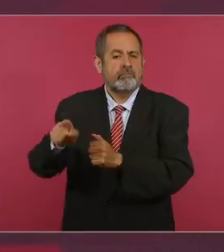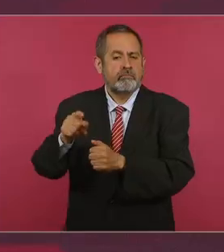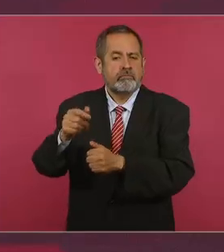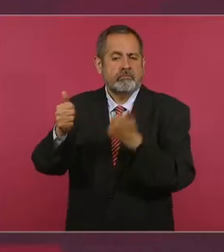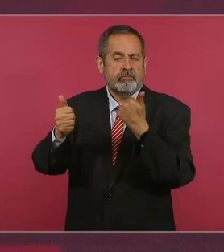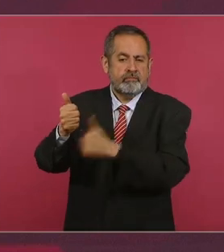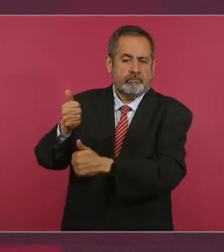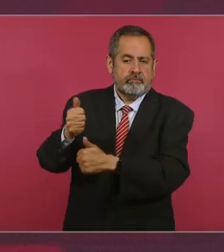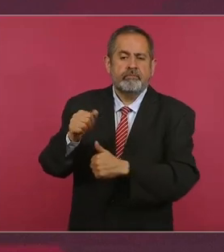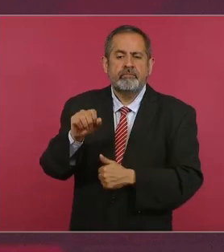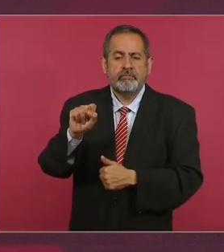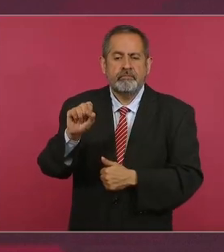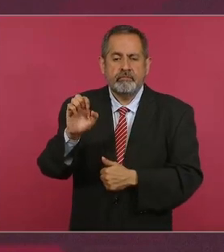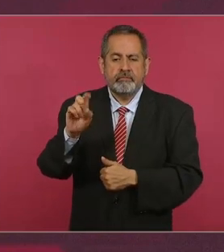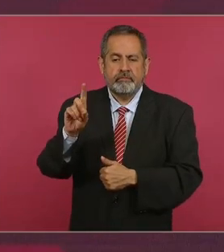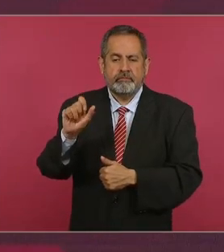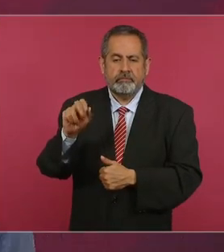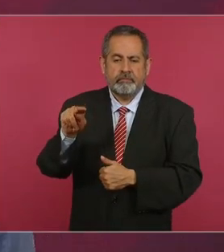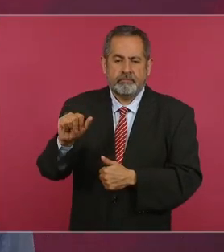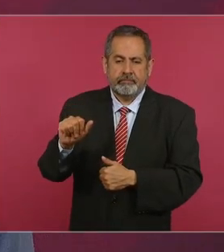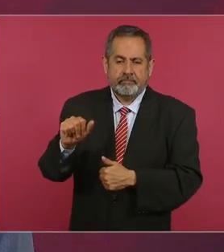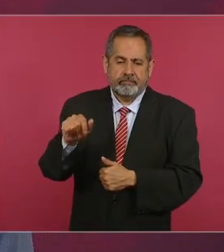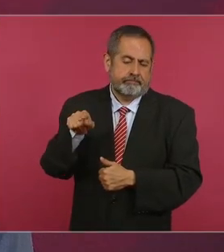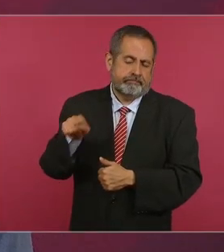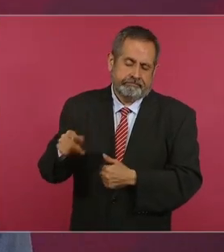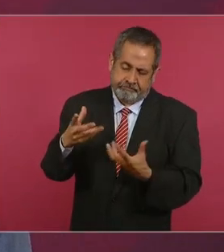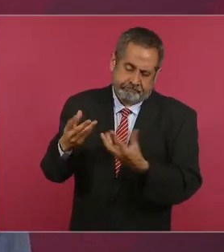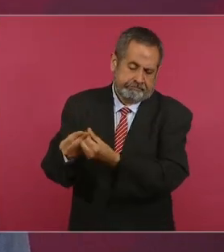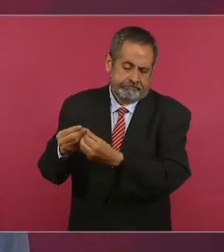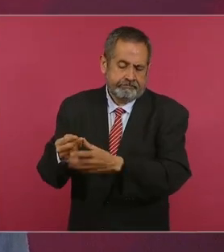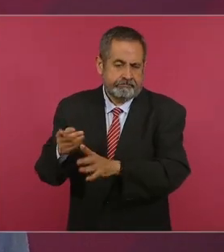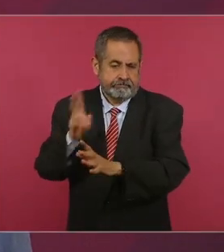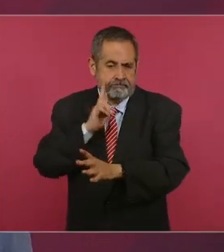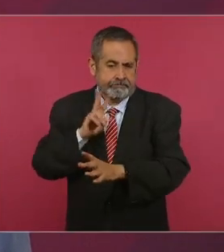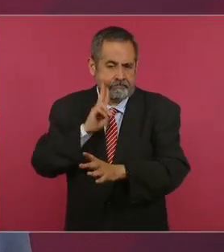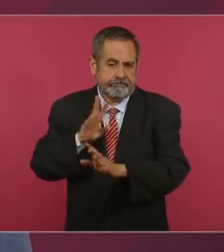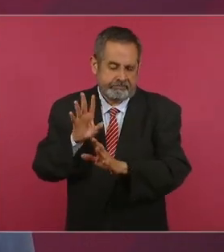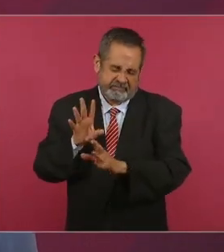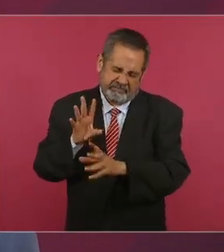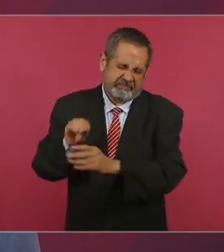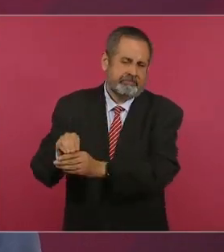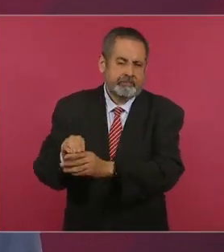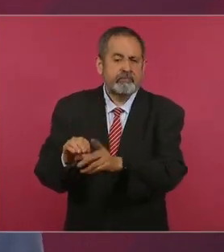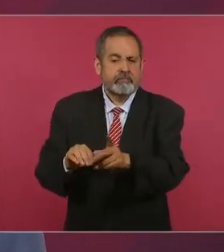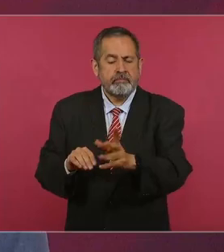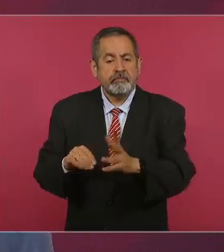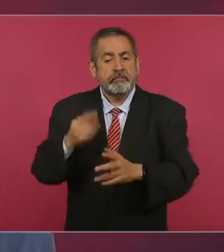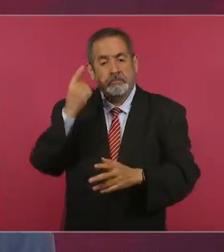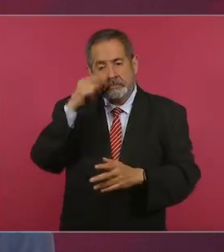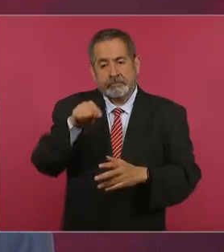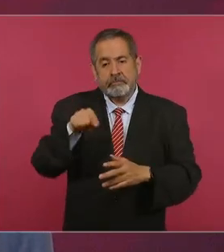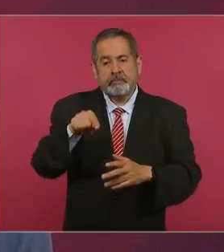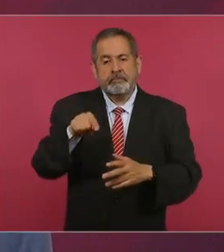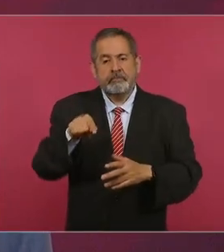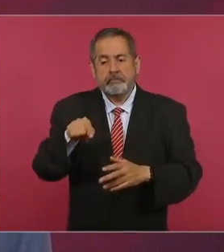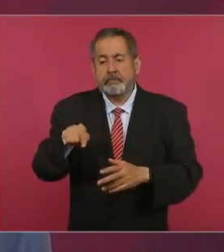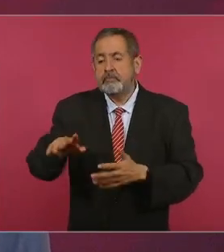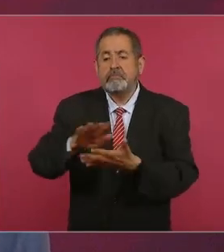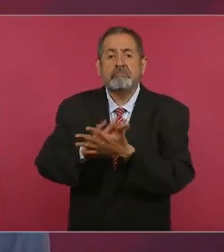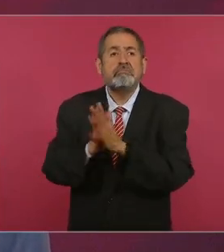dependiendo de la Secretaría de la Defensa, para que no se eche a